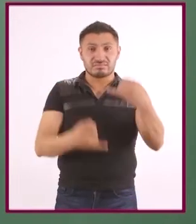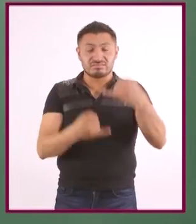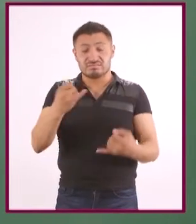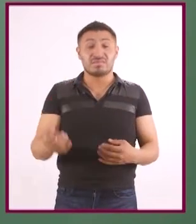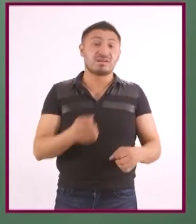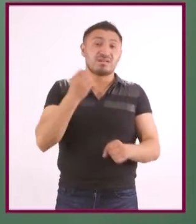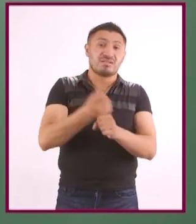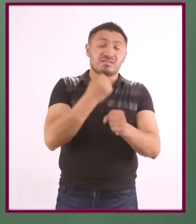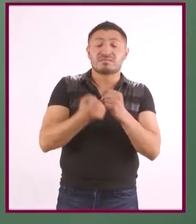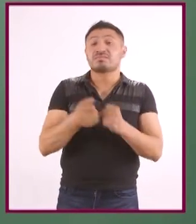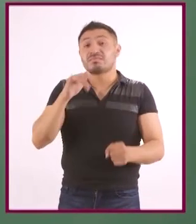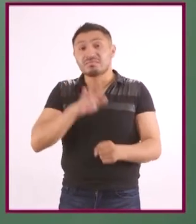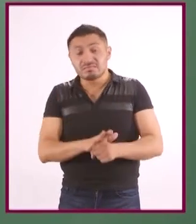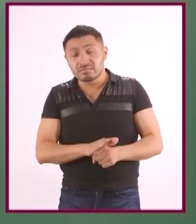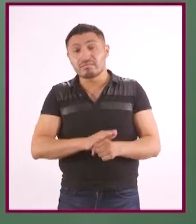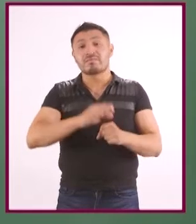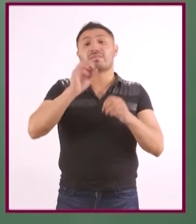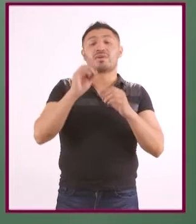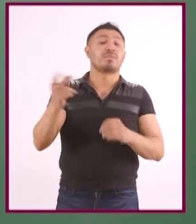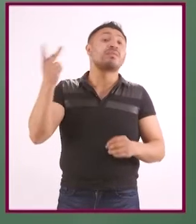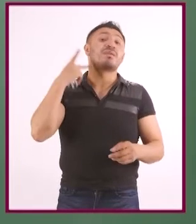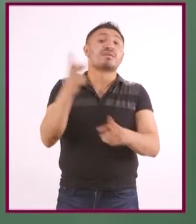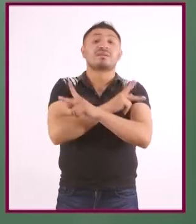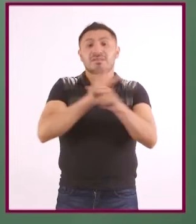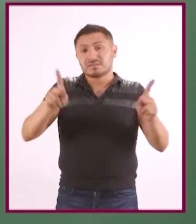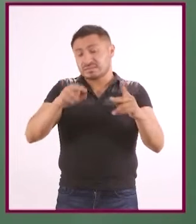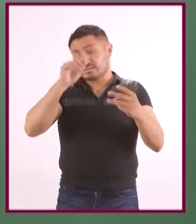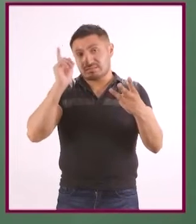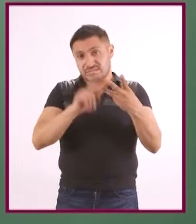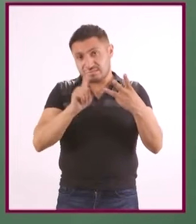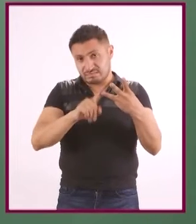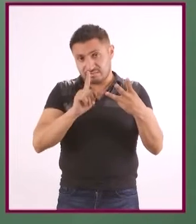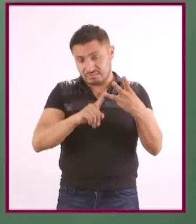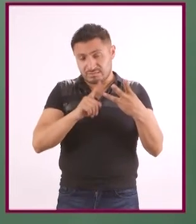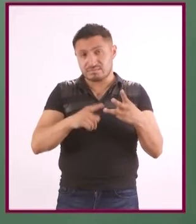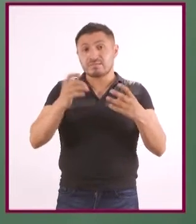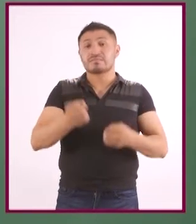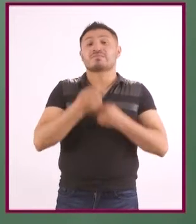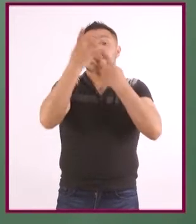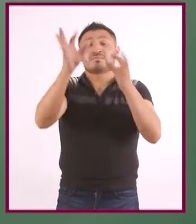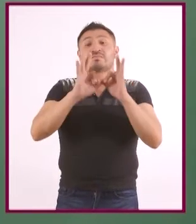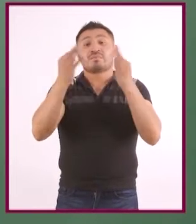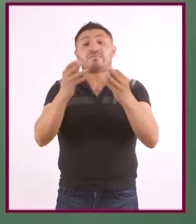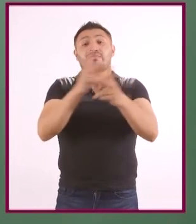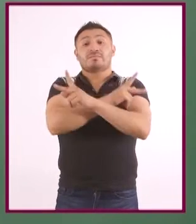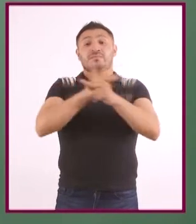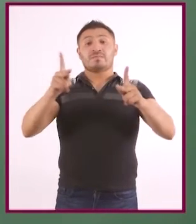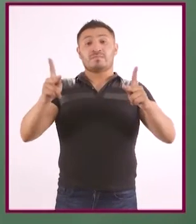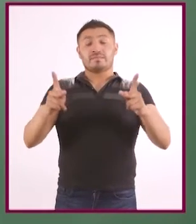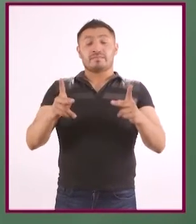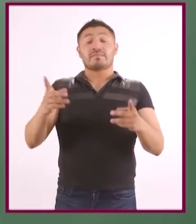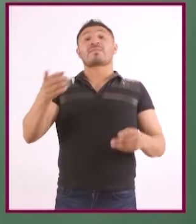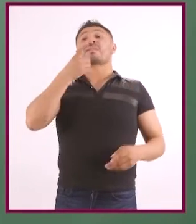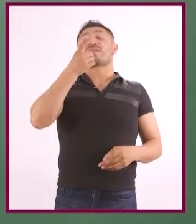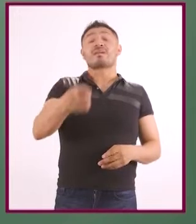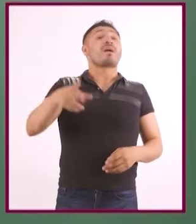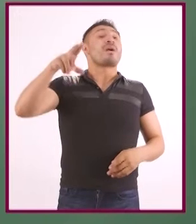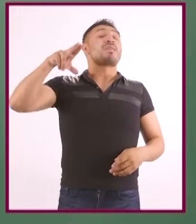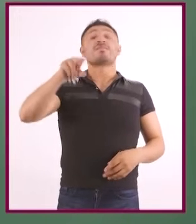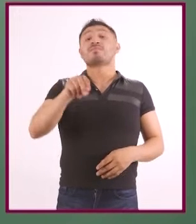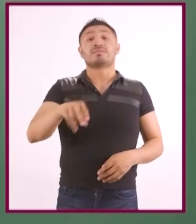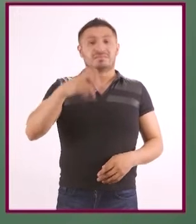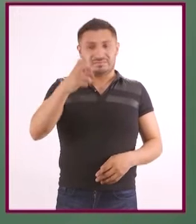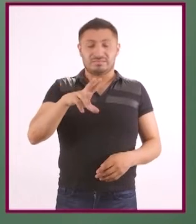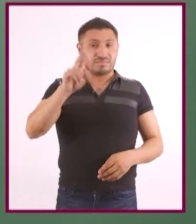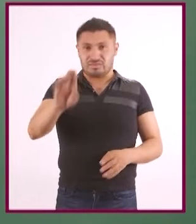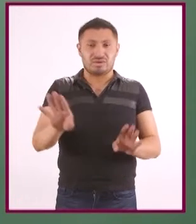una práctica administrativa o una política pública. 3. Se expresa de manera pública. El objetor de conciencia no busca